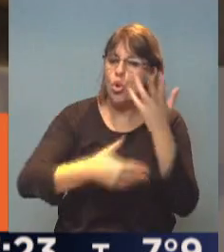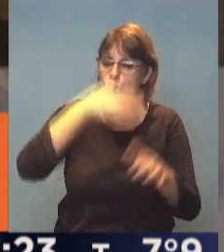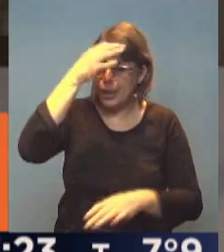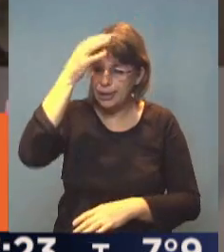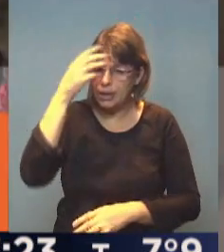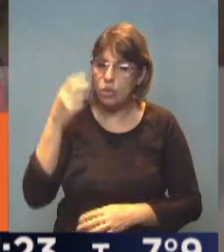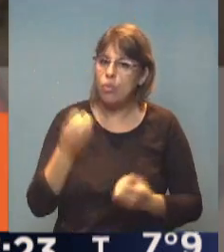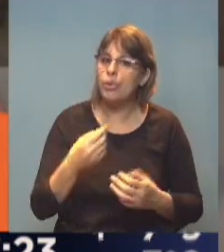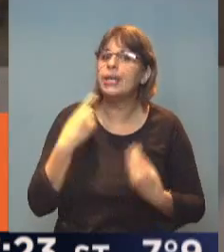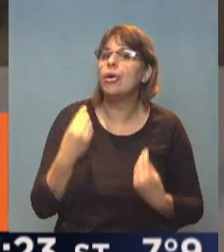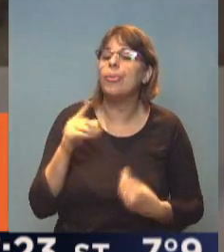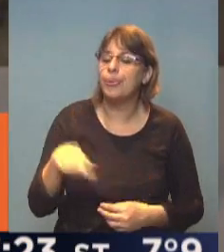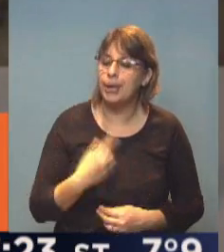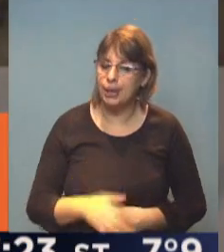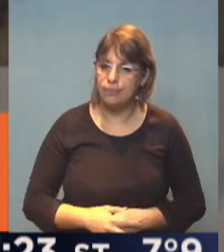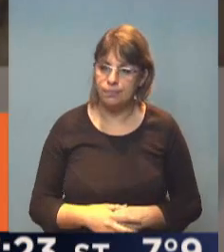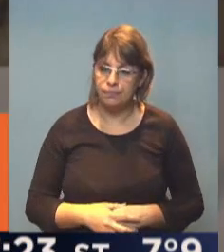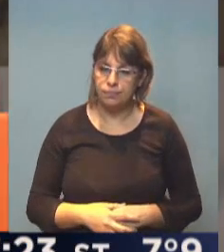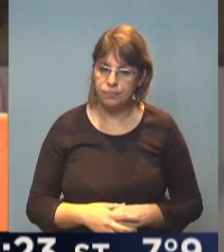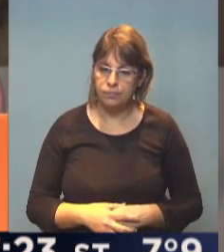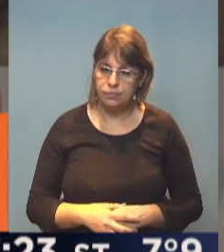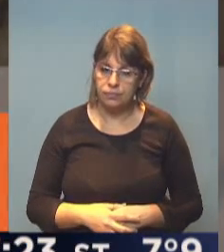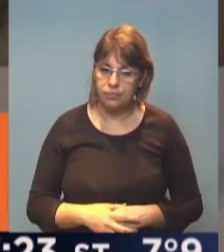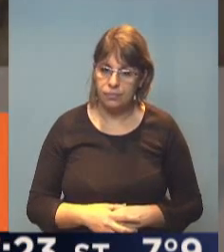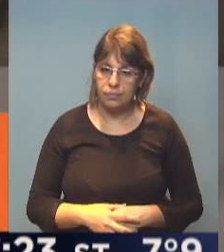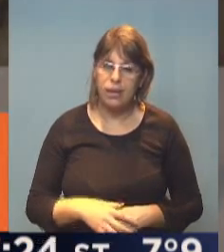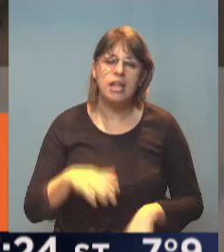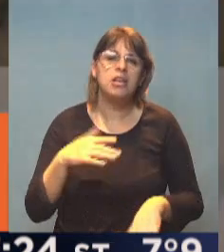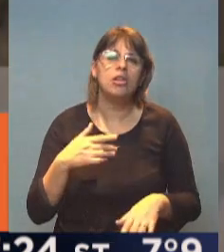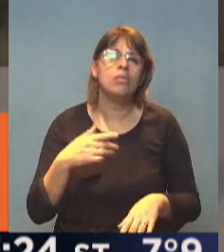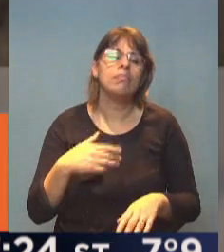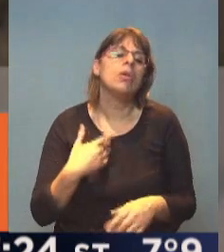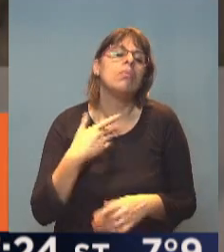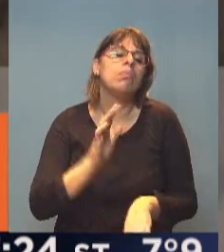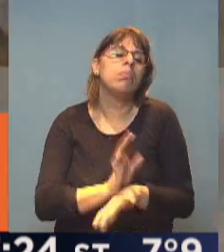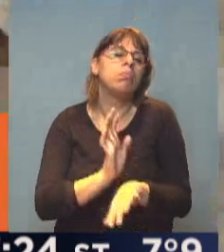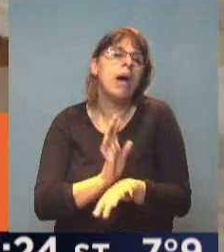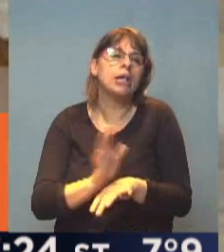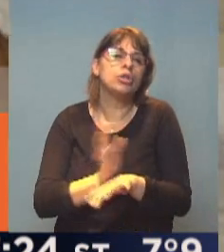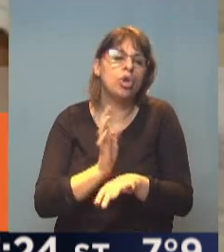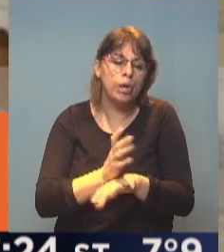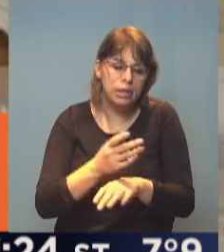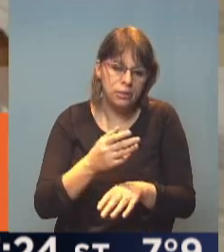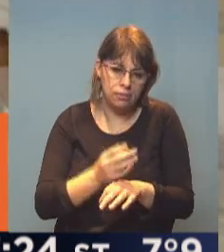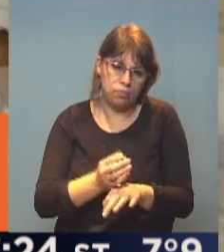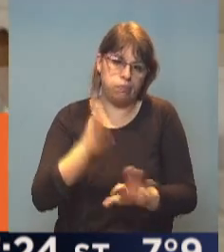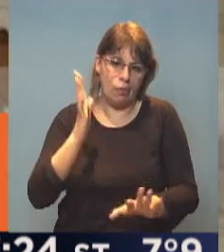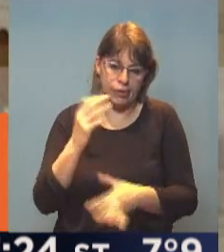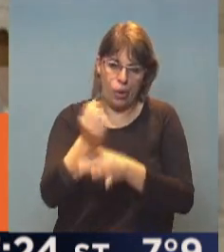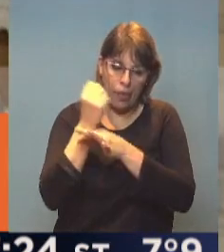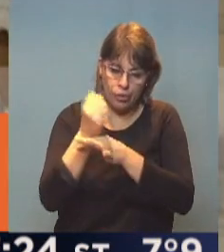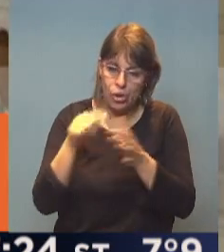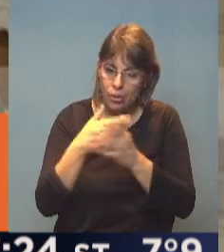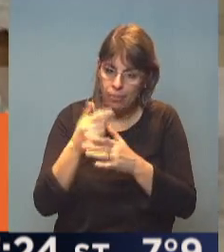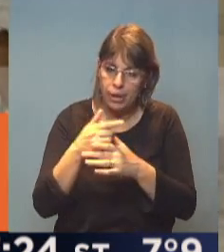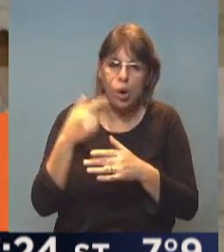que está buenísimo es que no tiene que ver tanto con las figuras que hagan Toc Toc, digamos, obviamente está representada por actores muy reconocidos y tal, pero